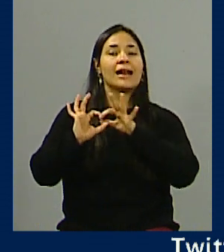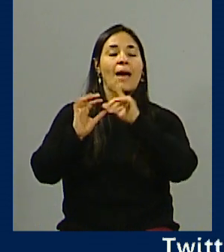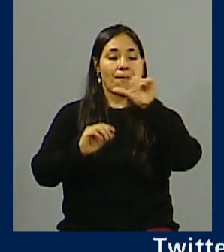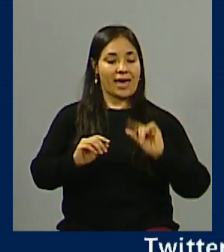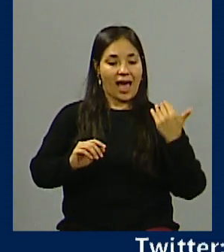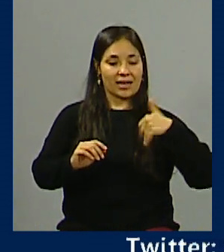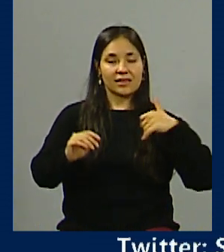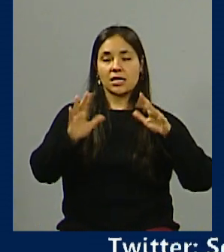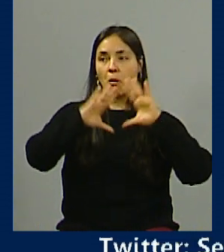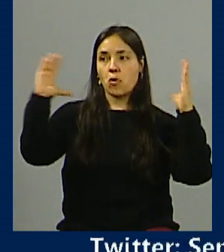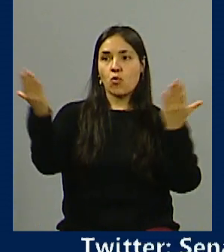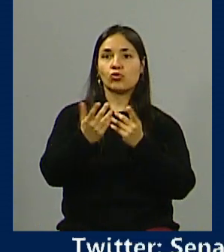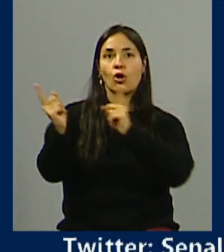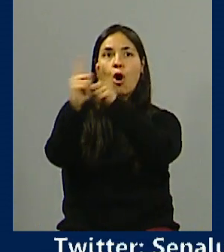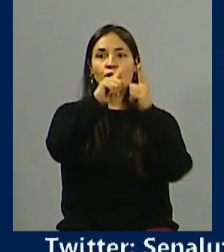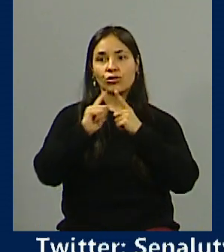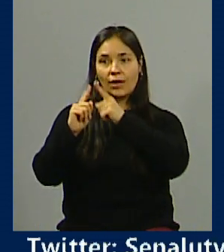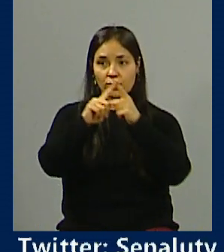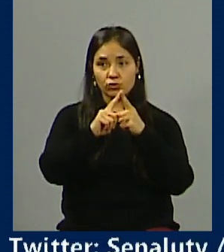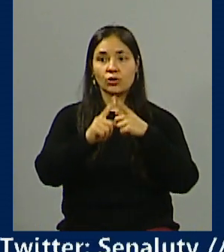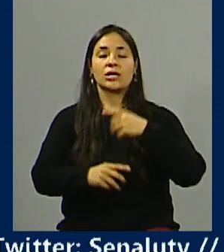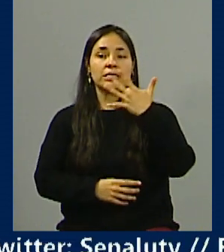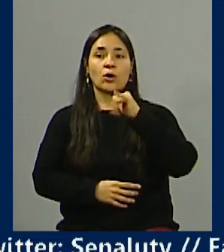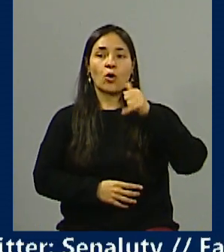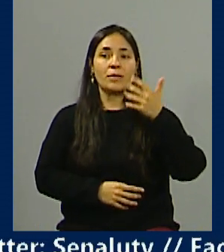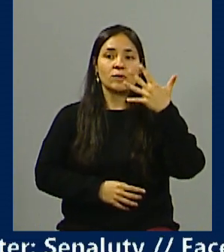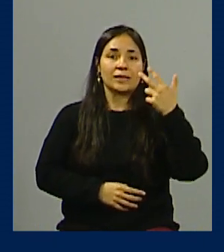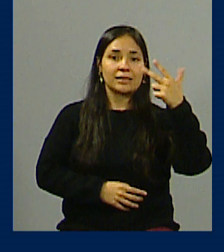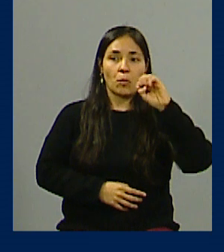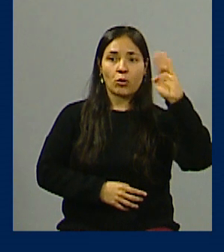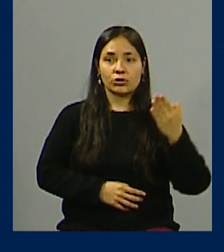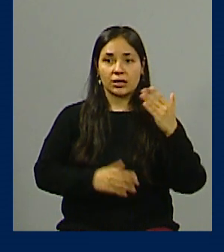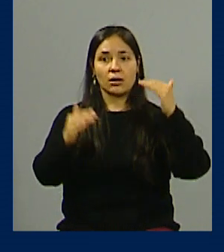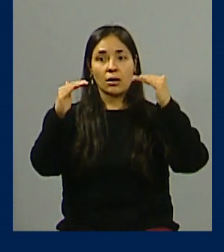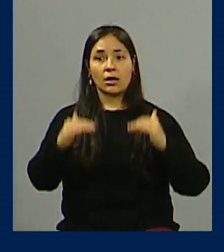5,53%, federalismo y desarrollo regional 3,35% y defensa